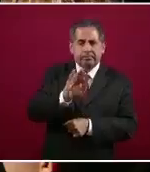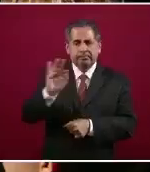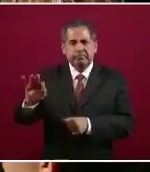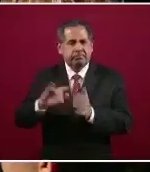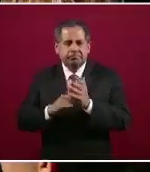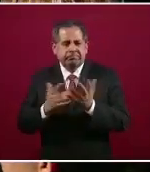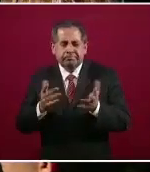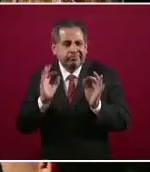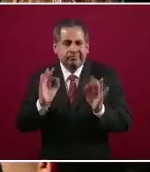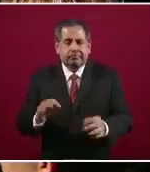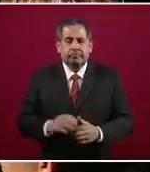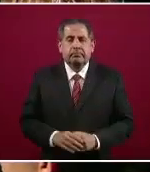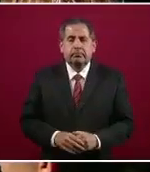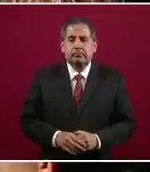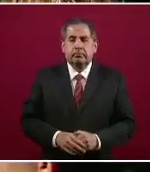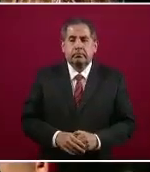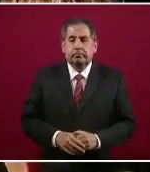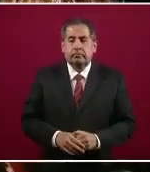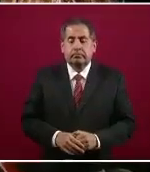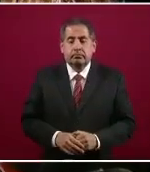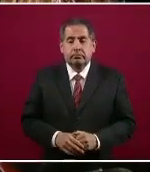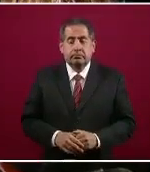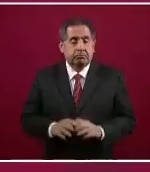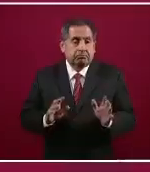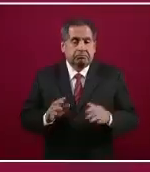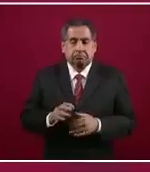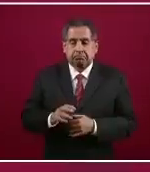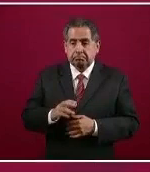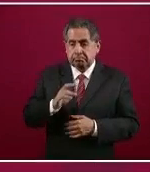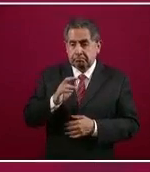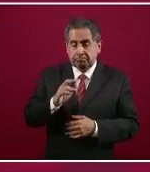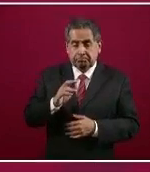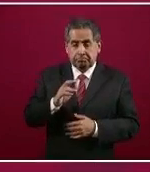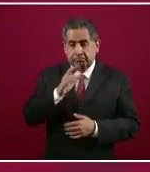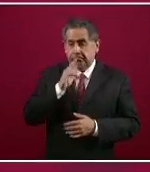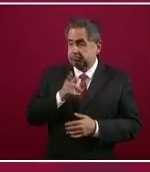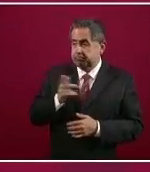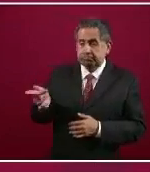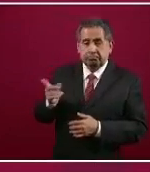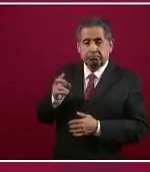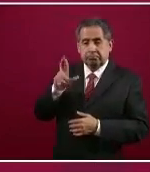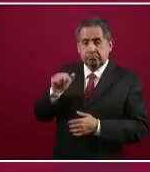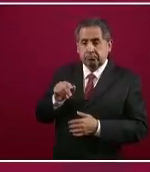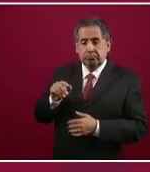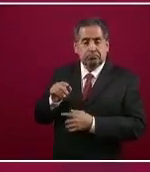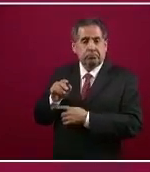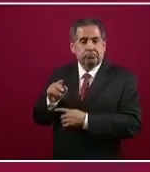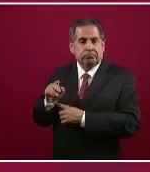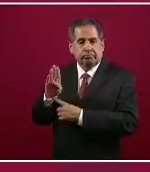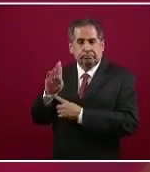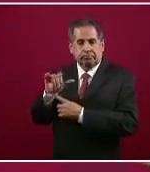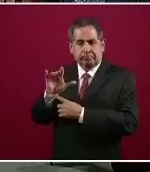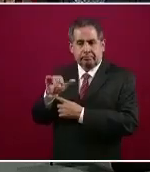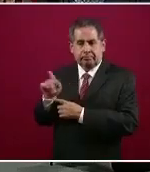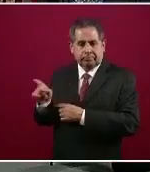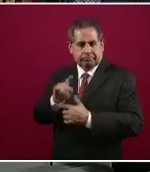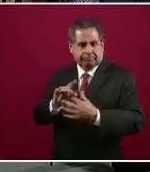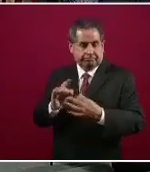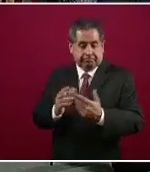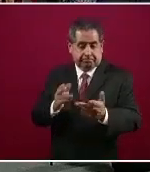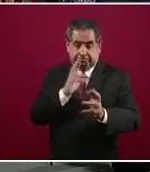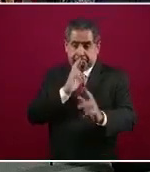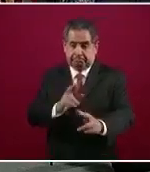hora. Gracias. Sí, pues nadie mejor que la doctora Blanca para explicar esto.